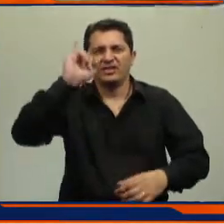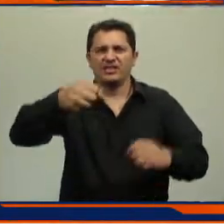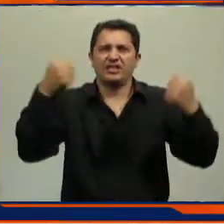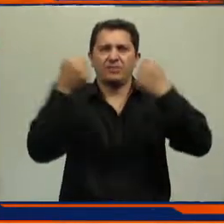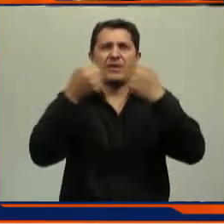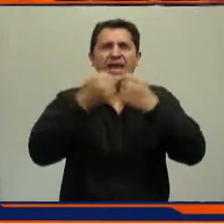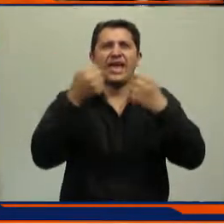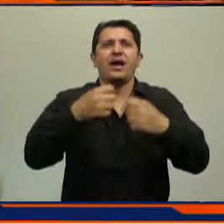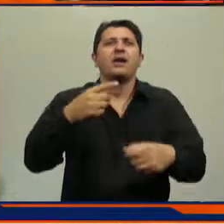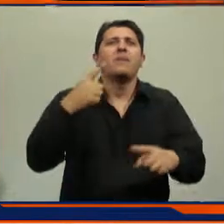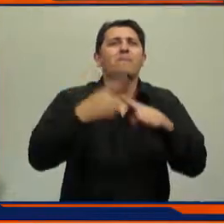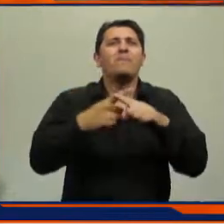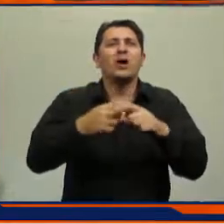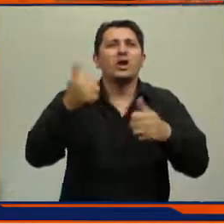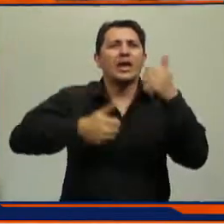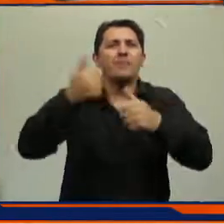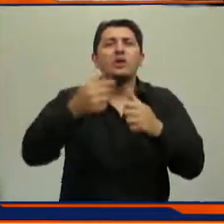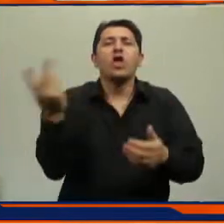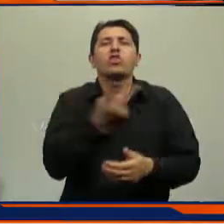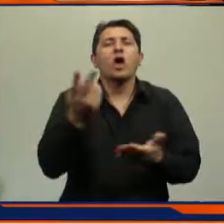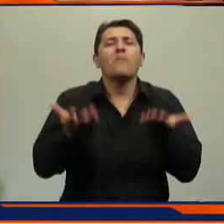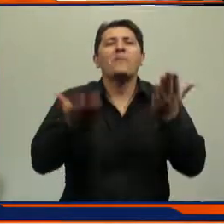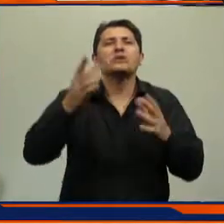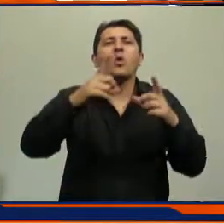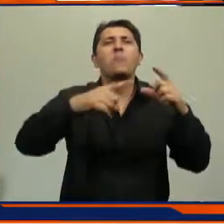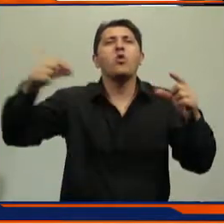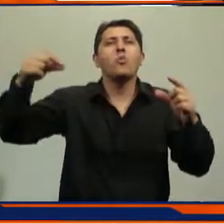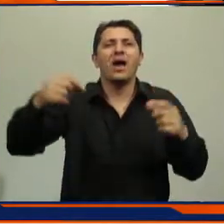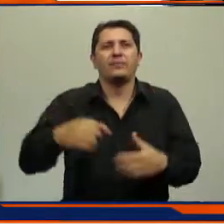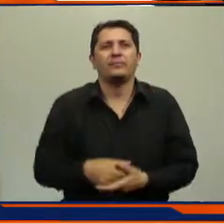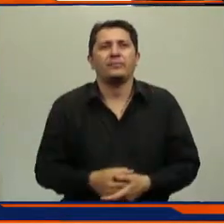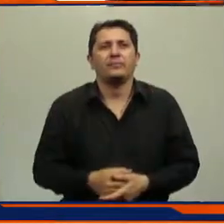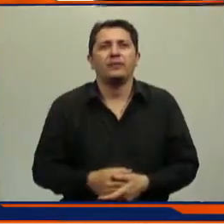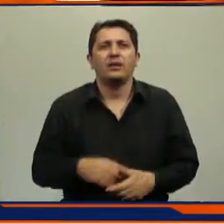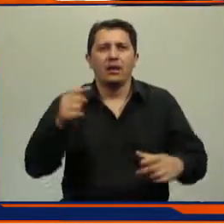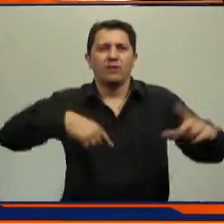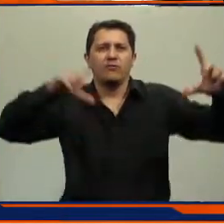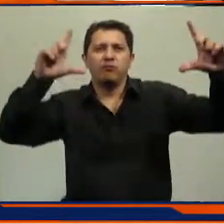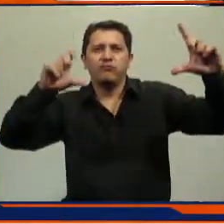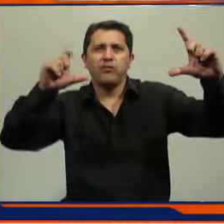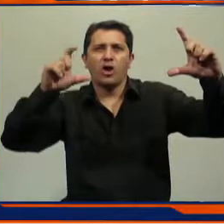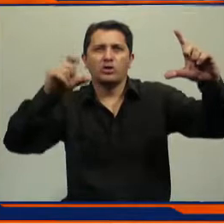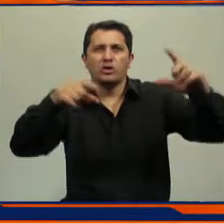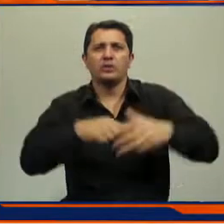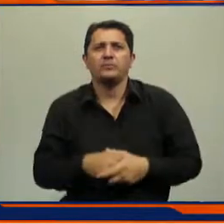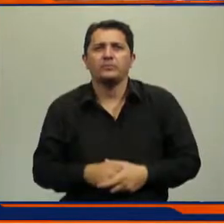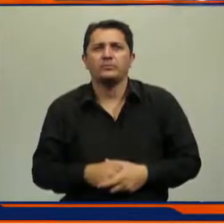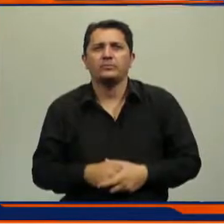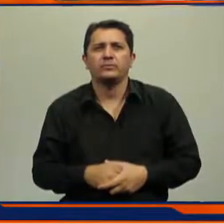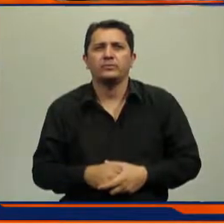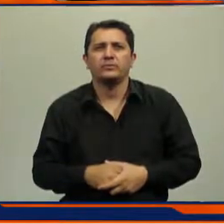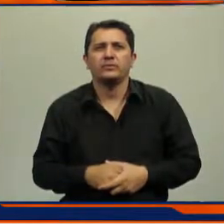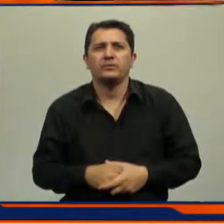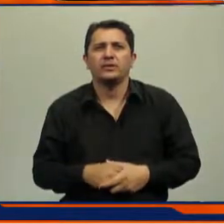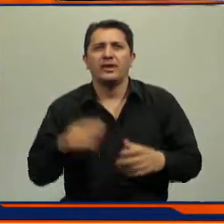por campeonato, los dos en pluma. Argentina. Van a estar para las fotos el licenciado Mendoza con